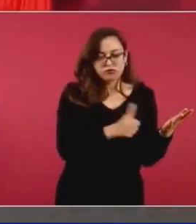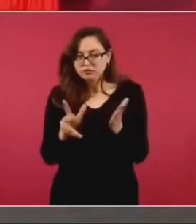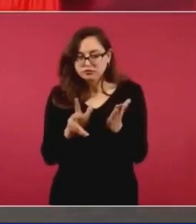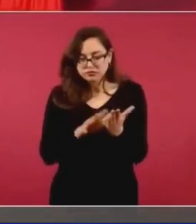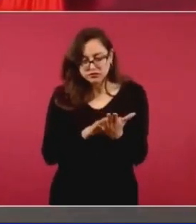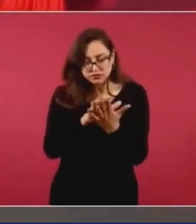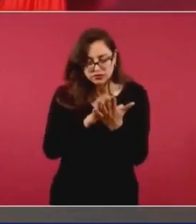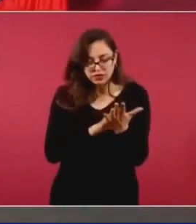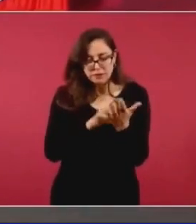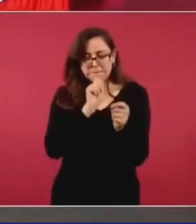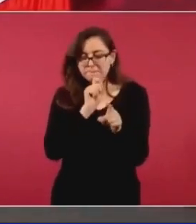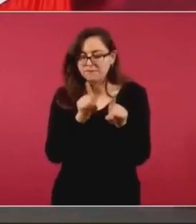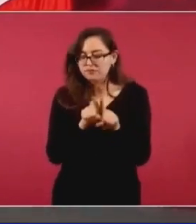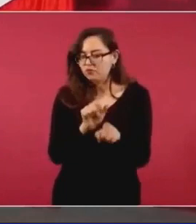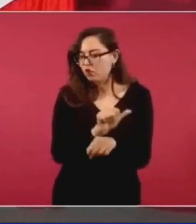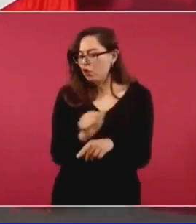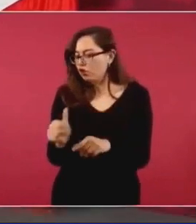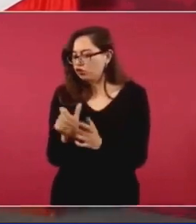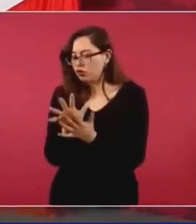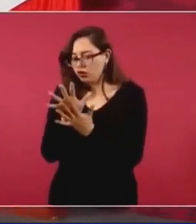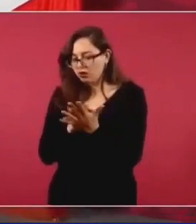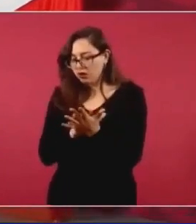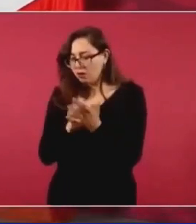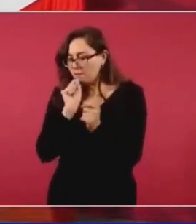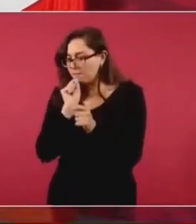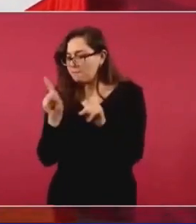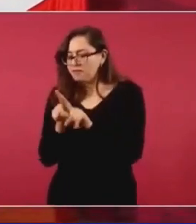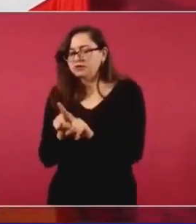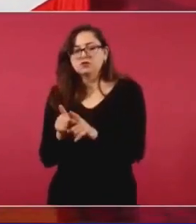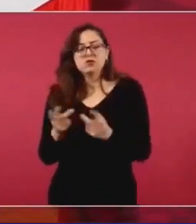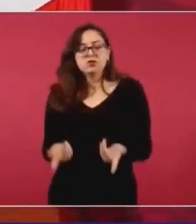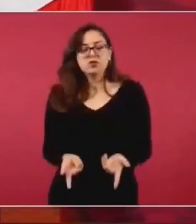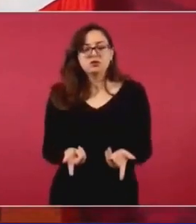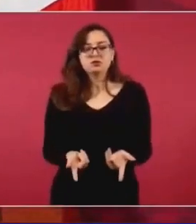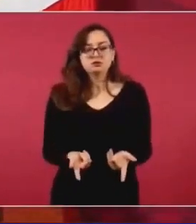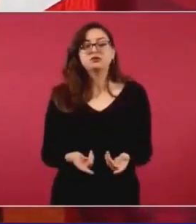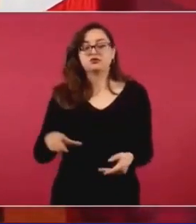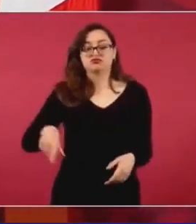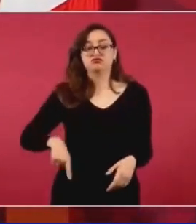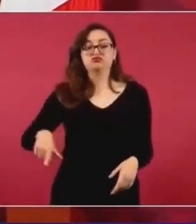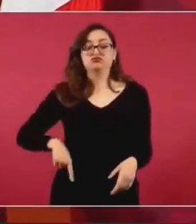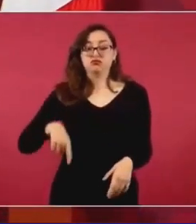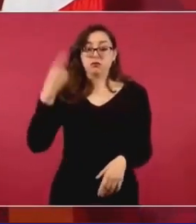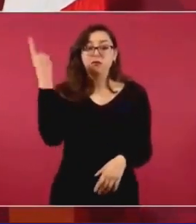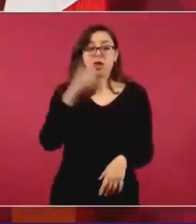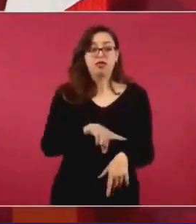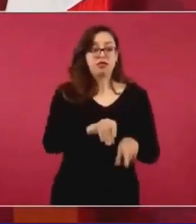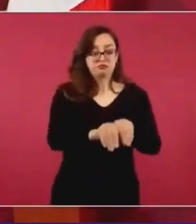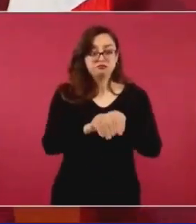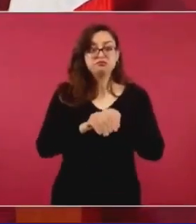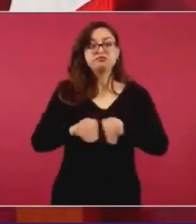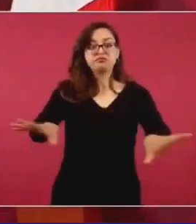como noticia en 2 o en 3, y en el boletín.